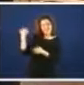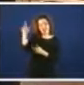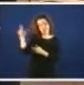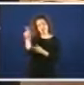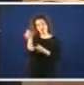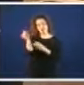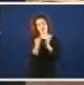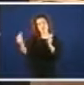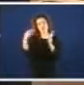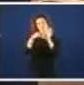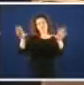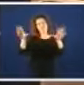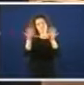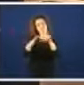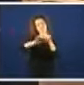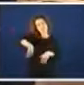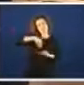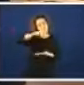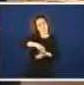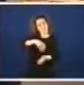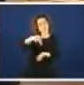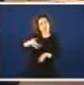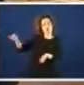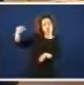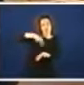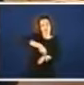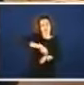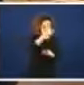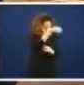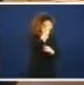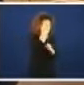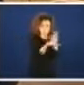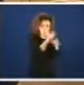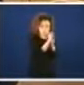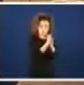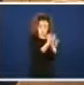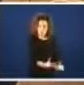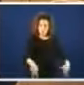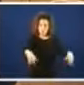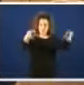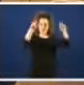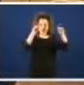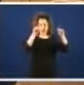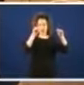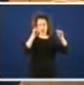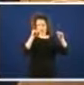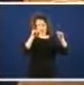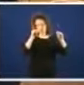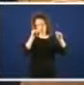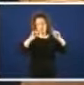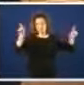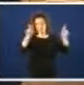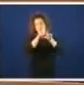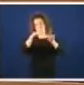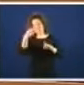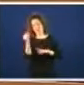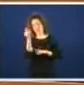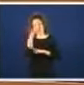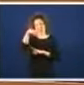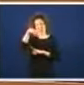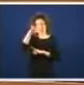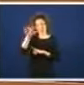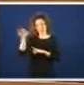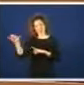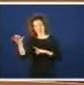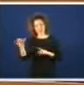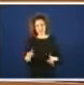de 2010 Pensa vostede acabar coa repugnancia De casos como de Bárcenas Mirando para